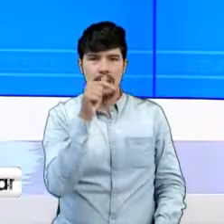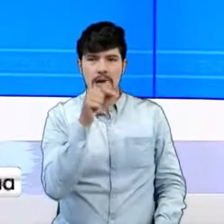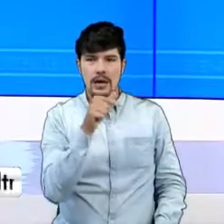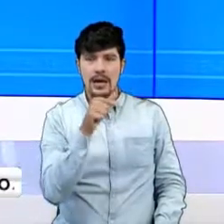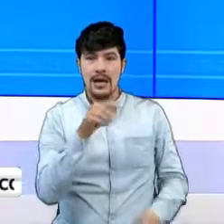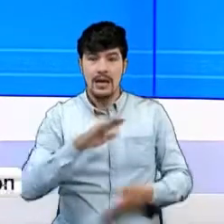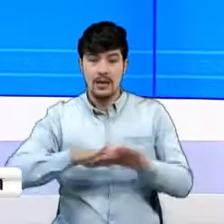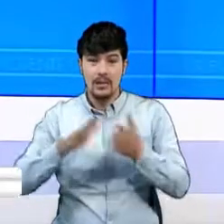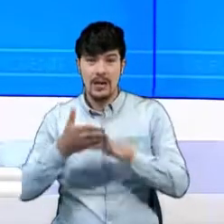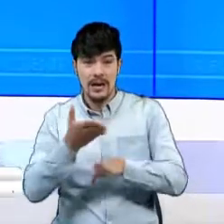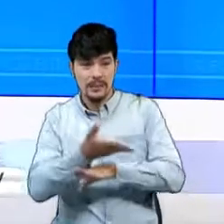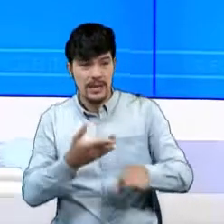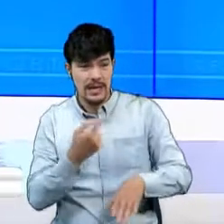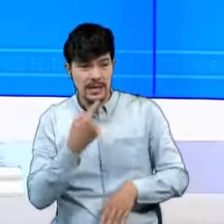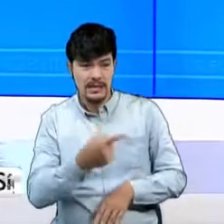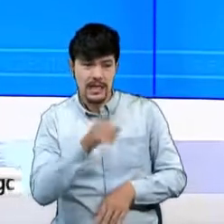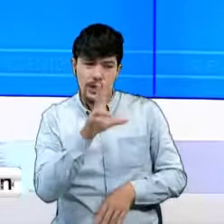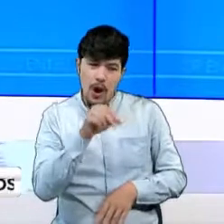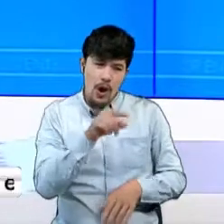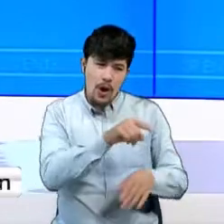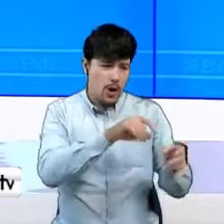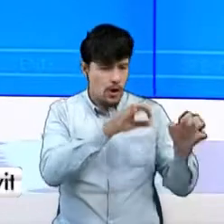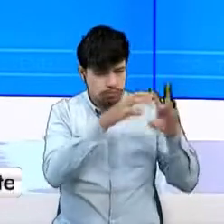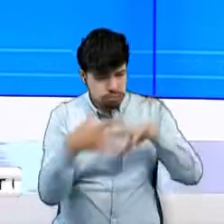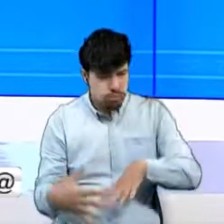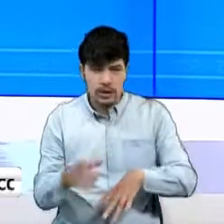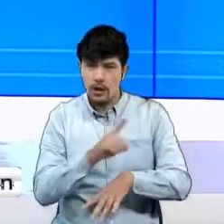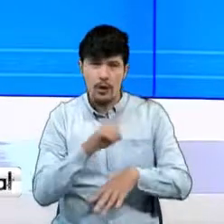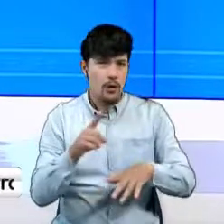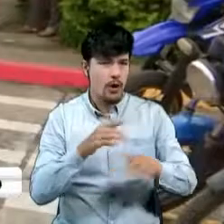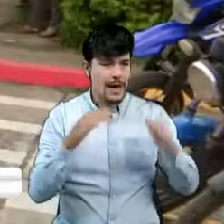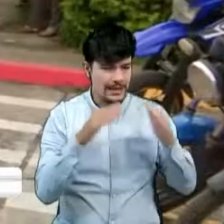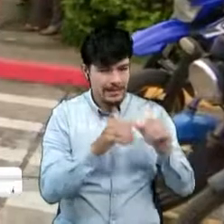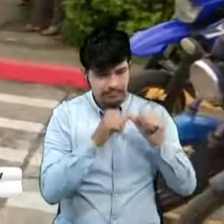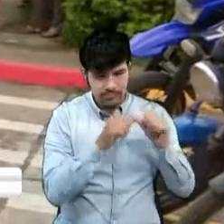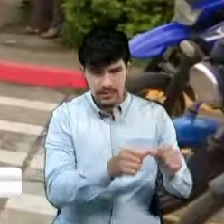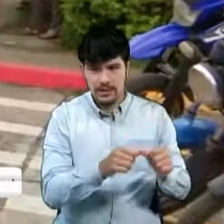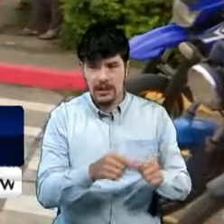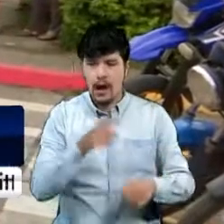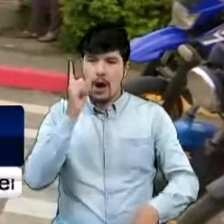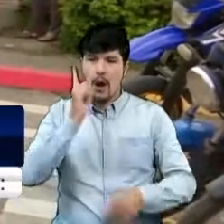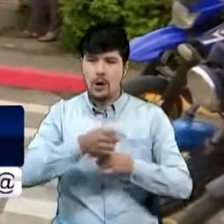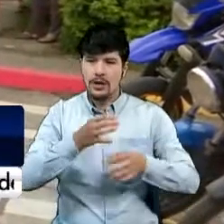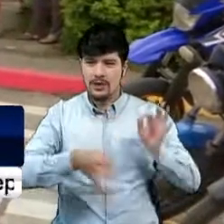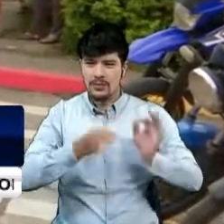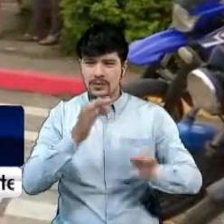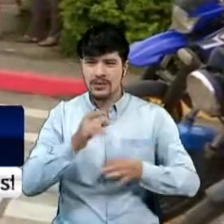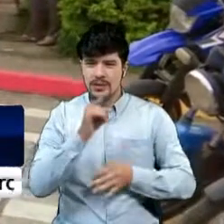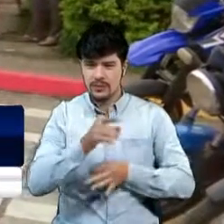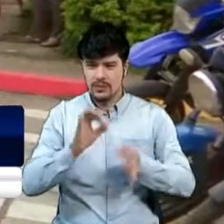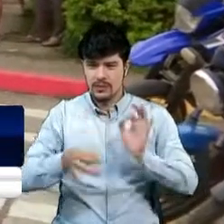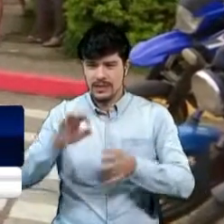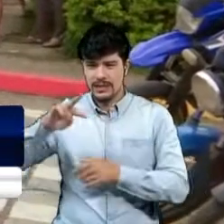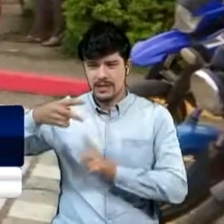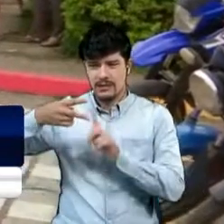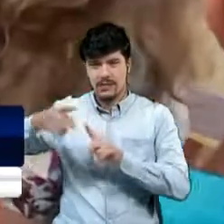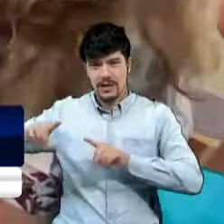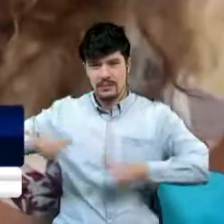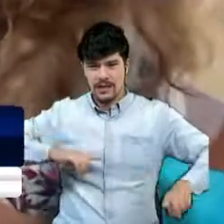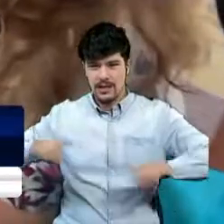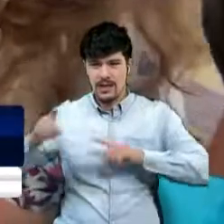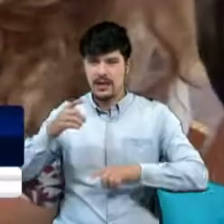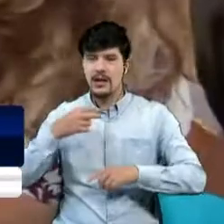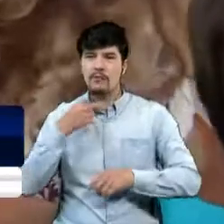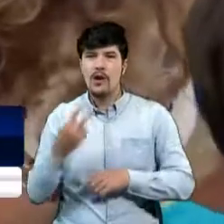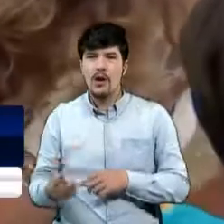mantuviera esto por cuenta de la inseguridad que se vive en el sector una orden judicial por parte del juez segundo administrativo oral